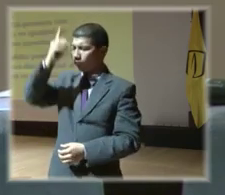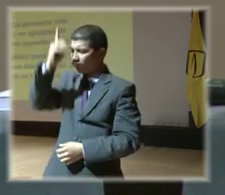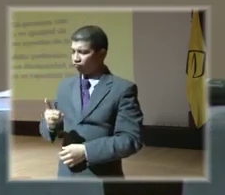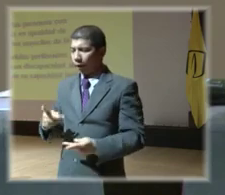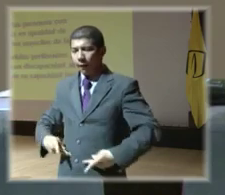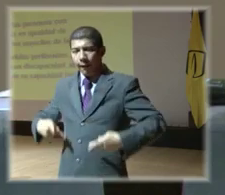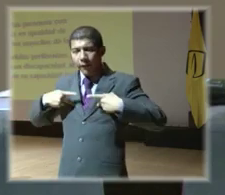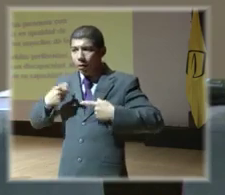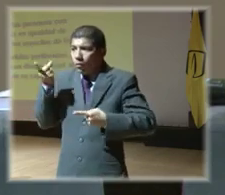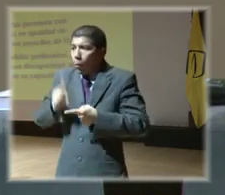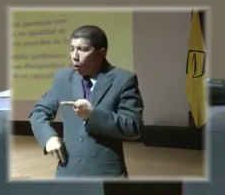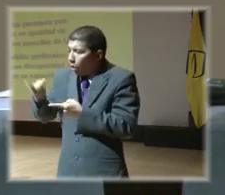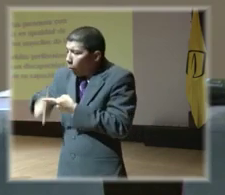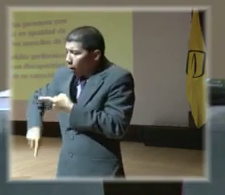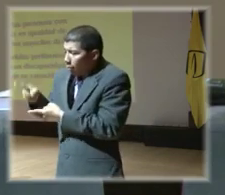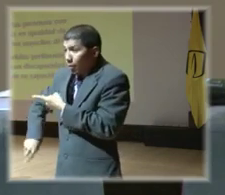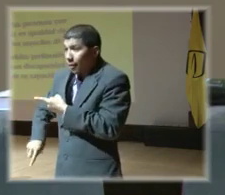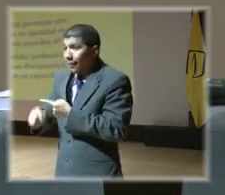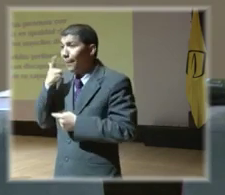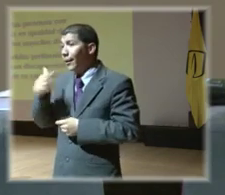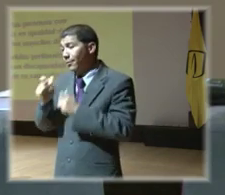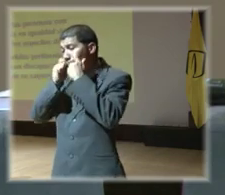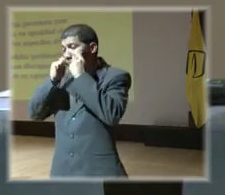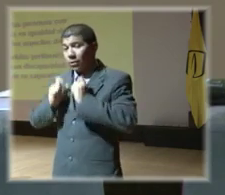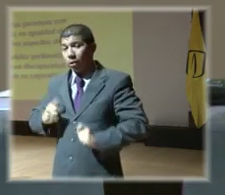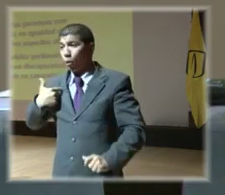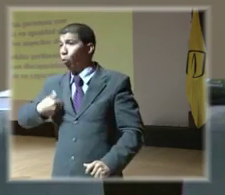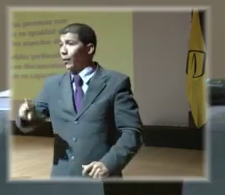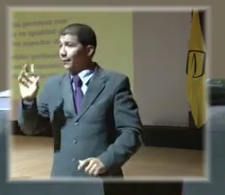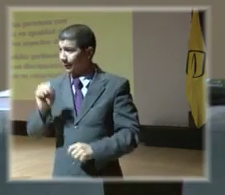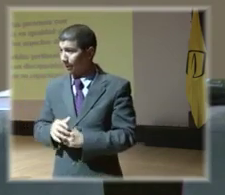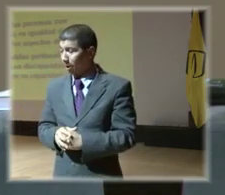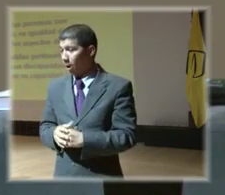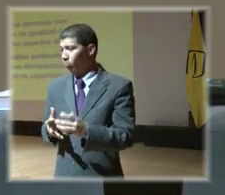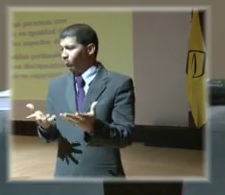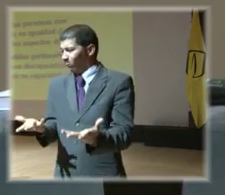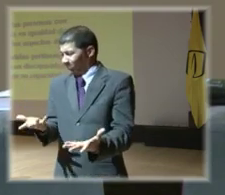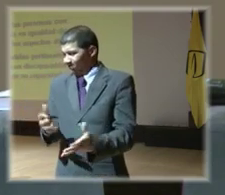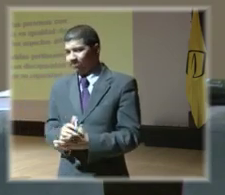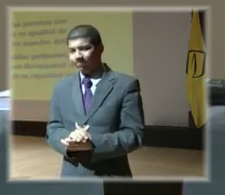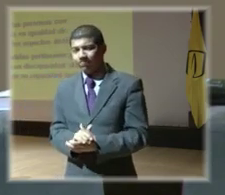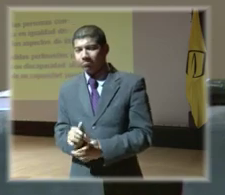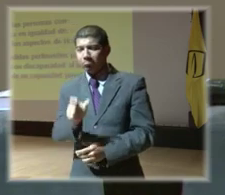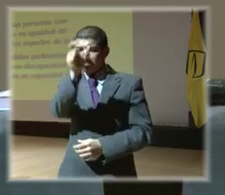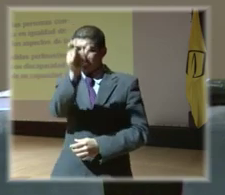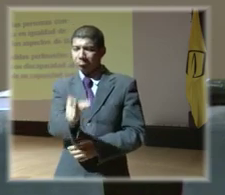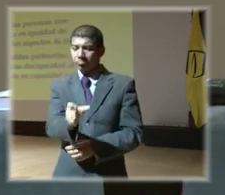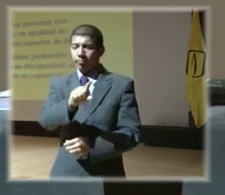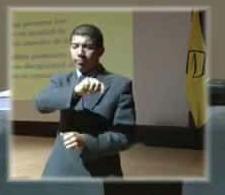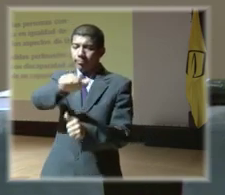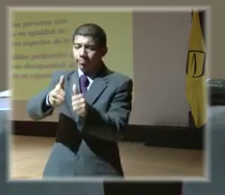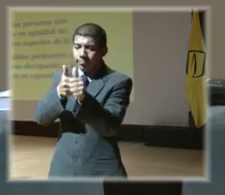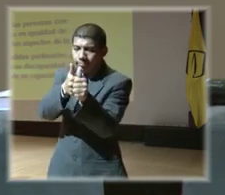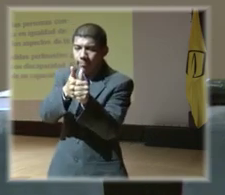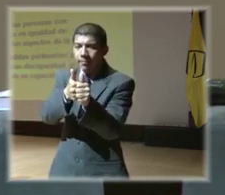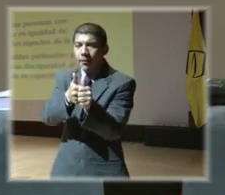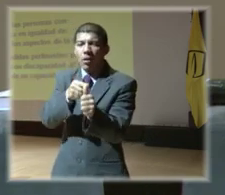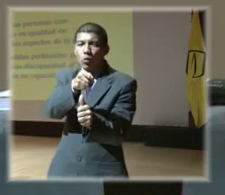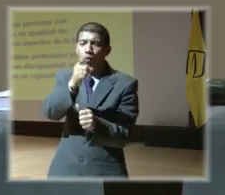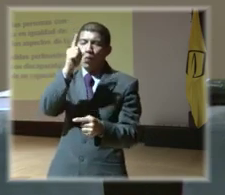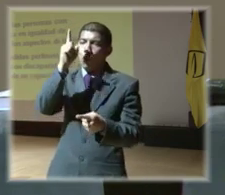de su vida. Por lo tanto, como decía Francisco, no es tolerable un régimen de sustitución de voluntad